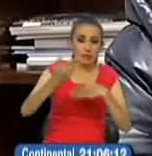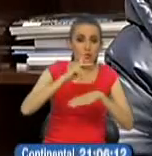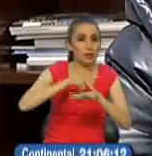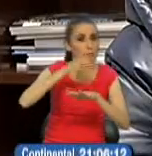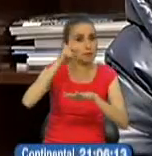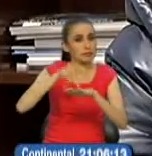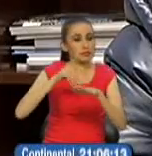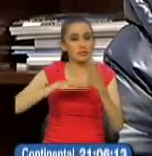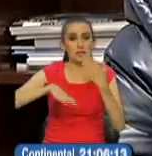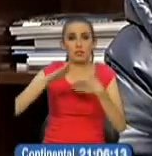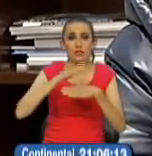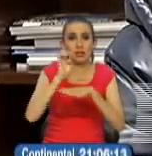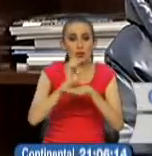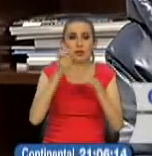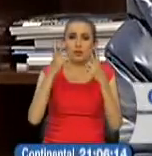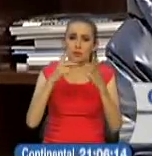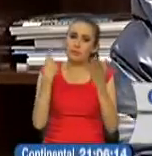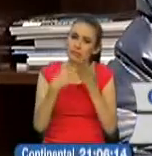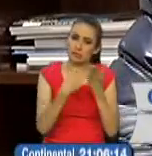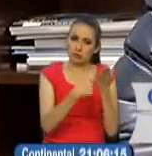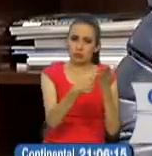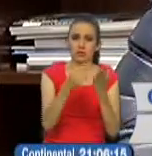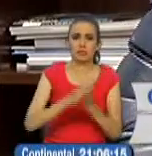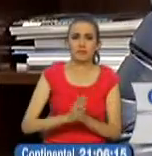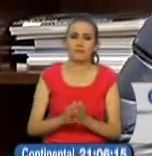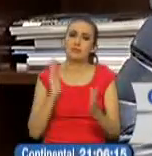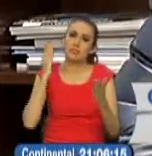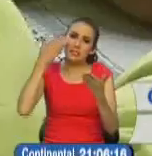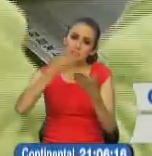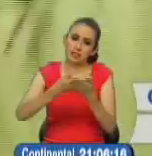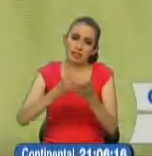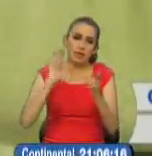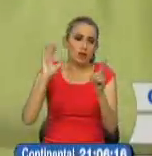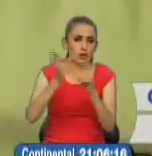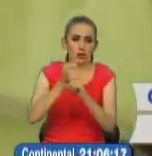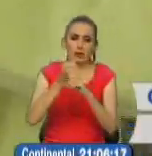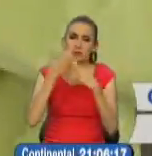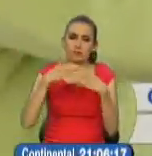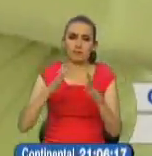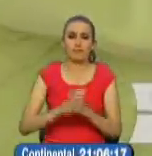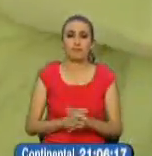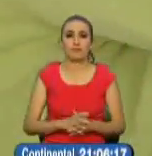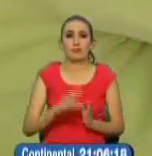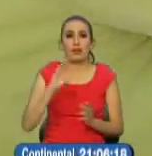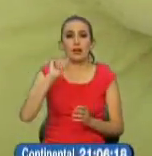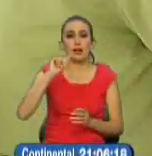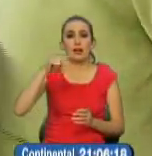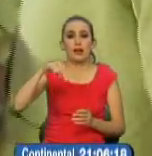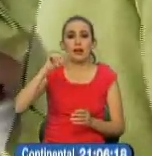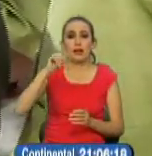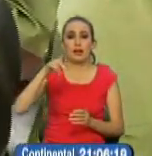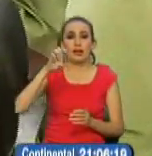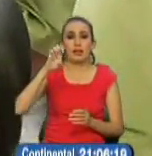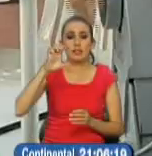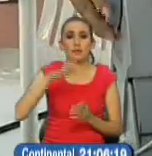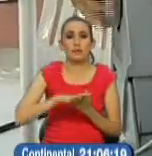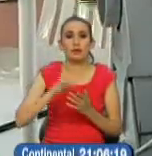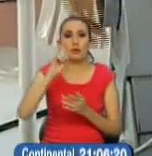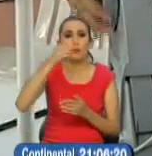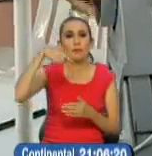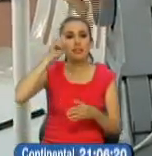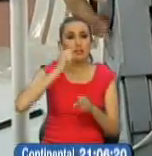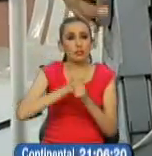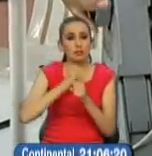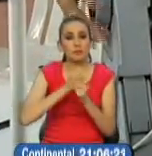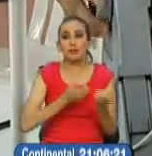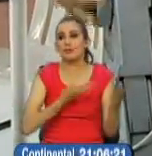nivel nacional, para discutir estos y otros temas y llevar algo que sea propositivo. La CANAPE genera más de 1 millón de empleos en el país y para